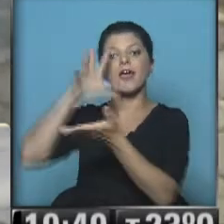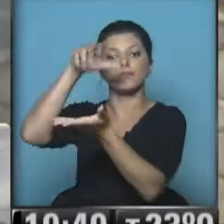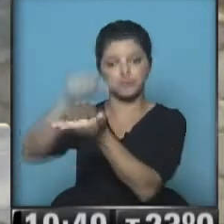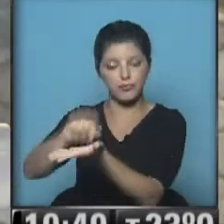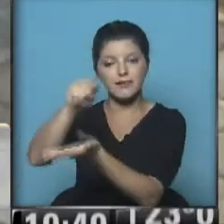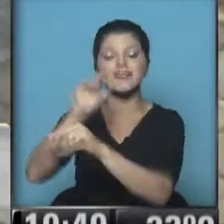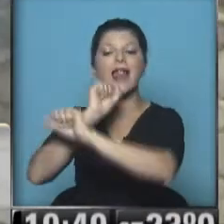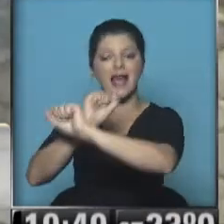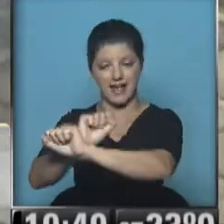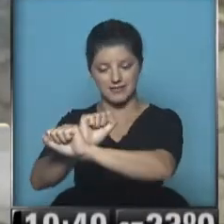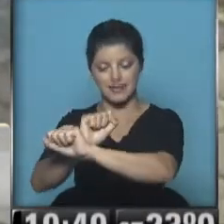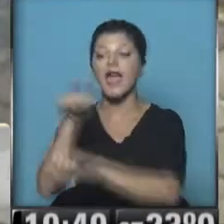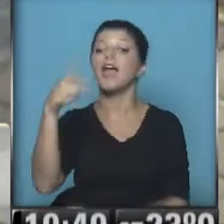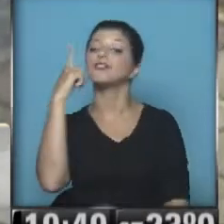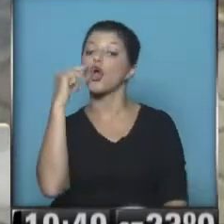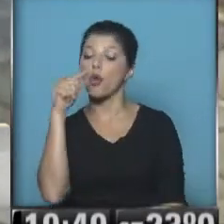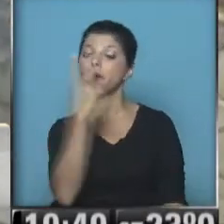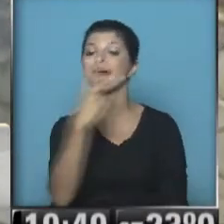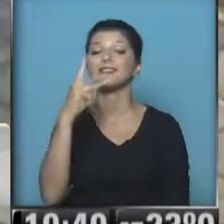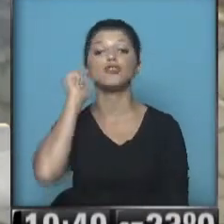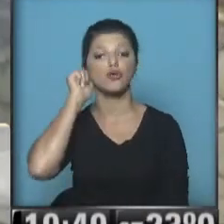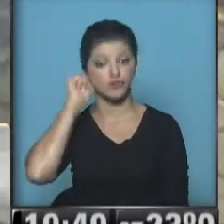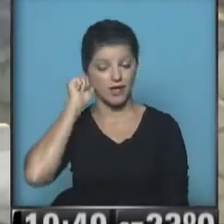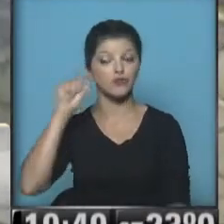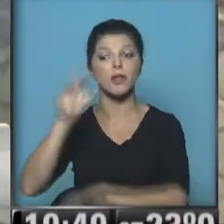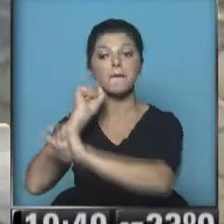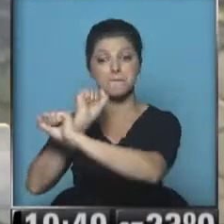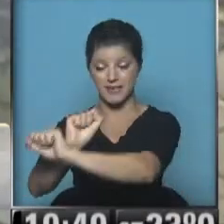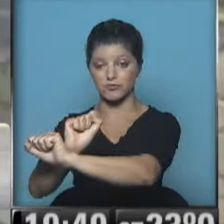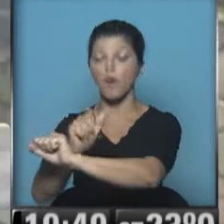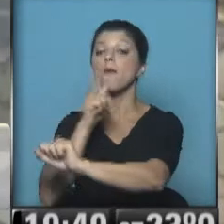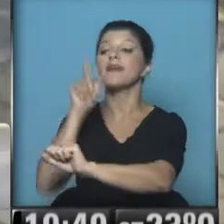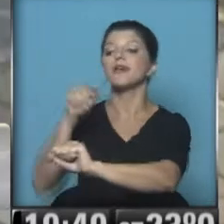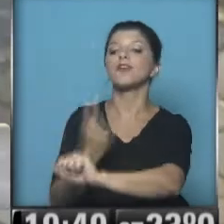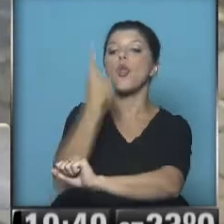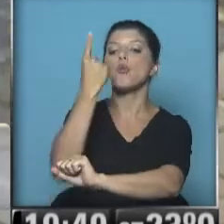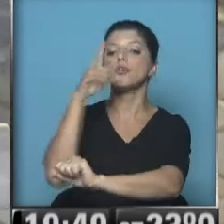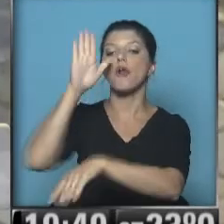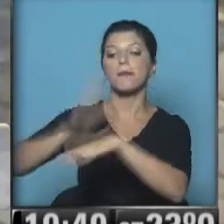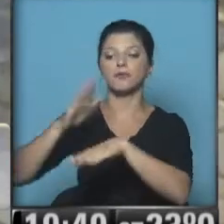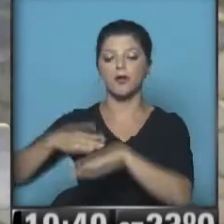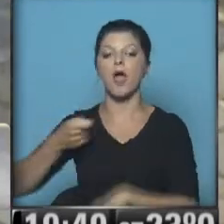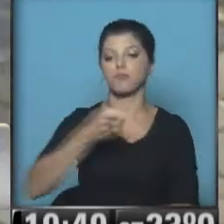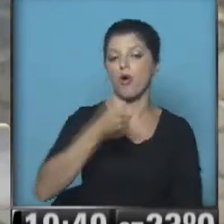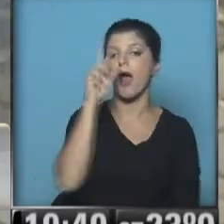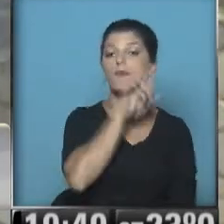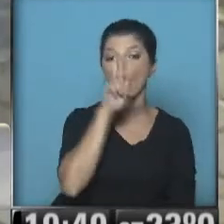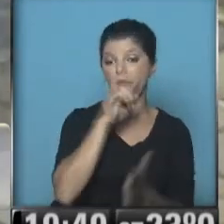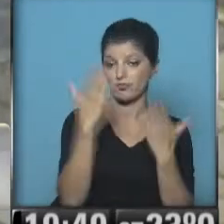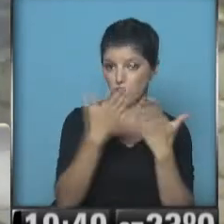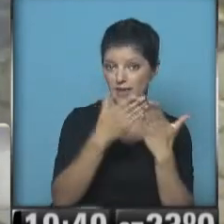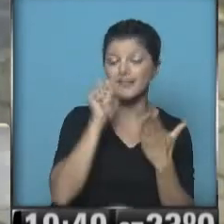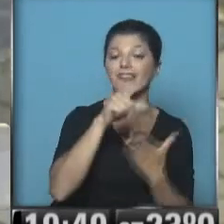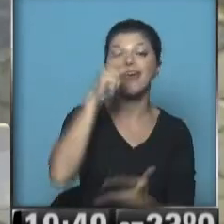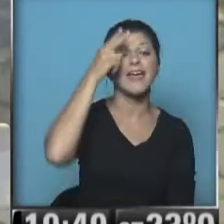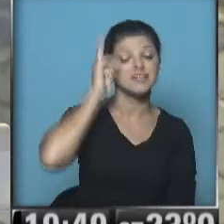Ezeiza. Ascona tiene 22 años, está preso, acusado de ser el presunto autor material del asesinato de la estudiante chilena, cometido el 15